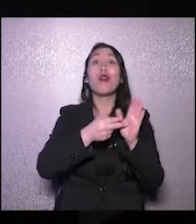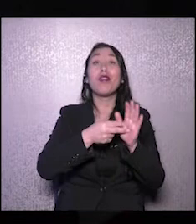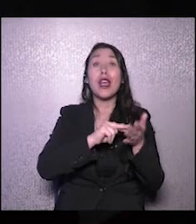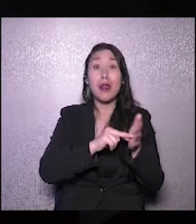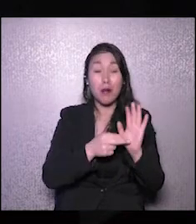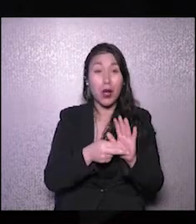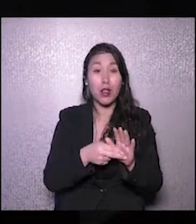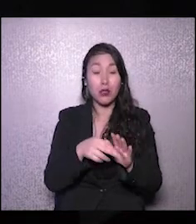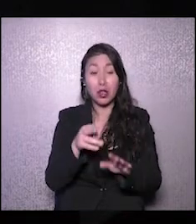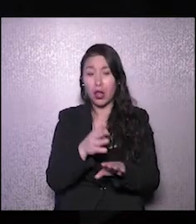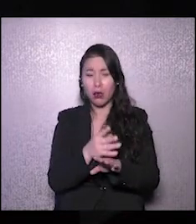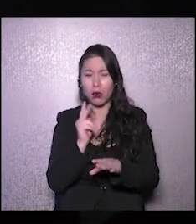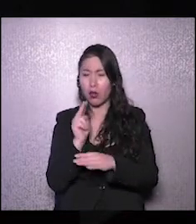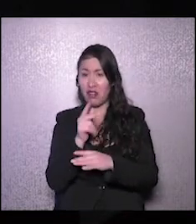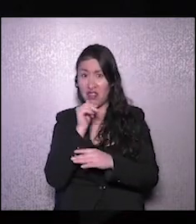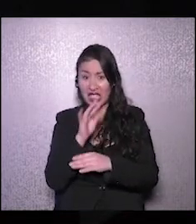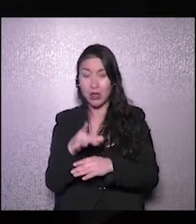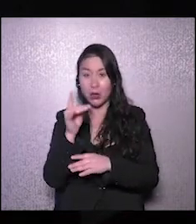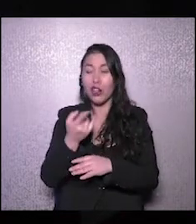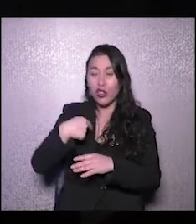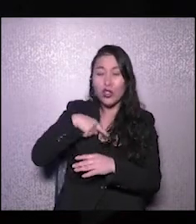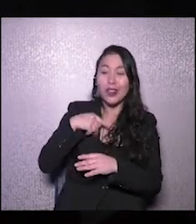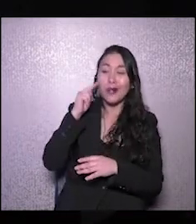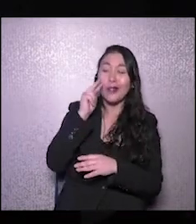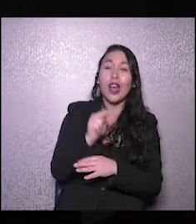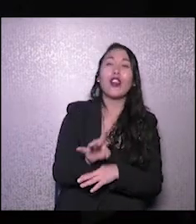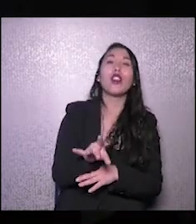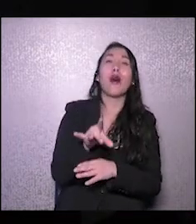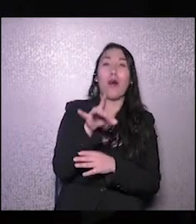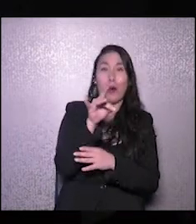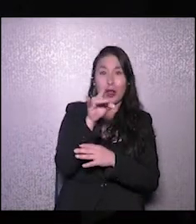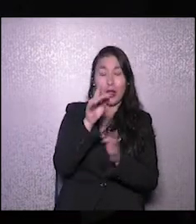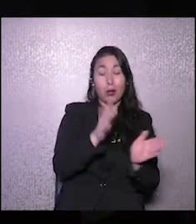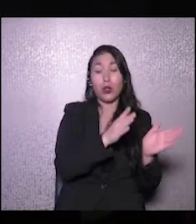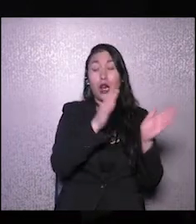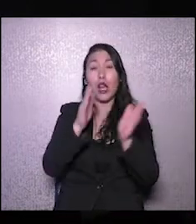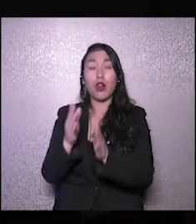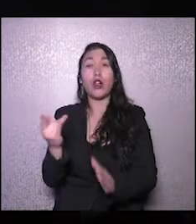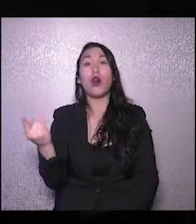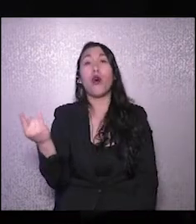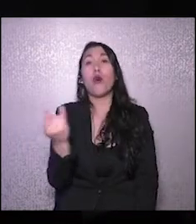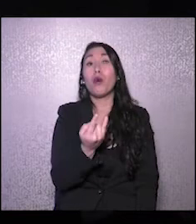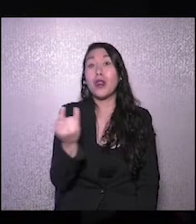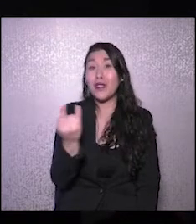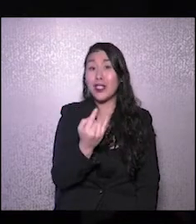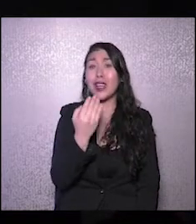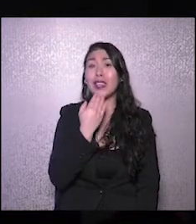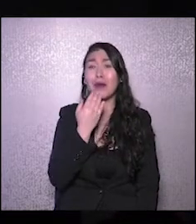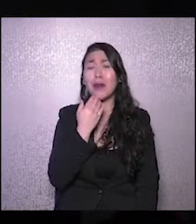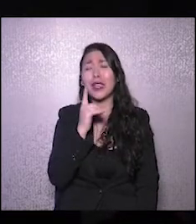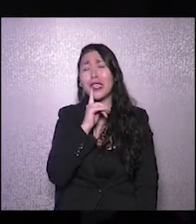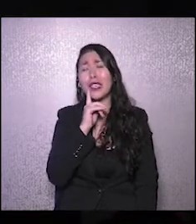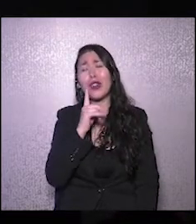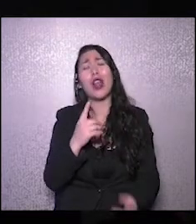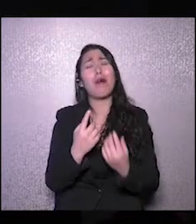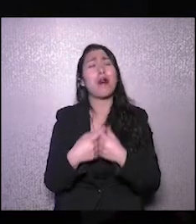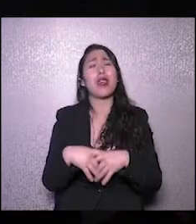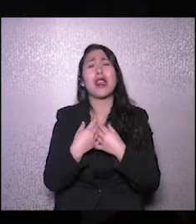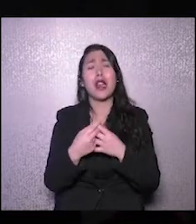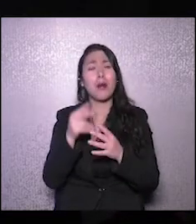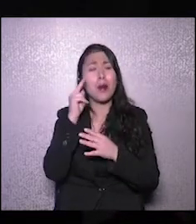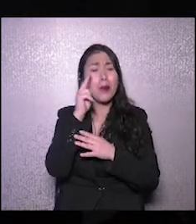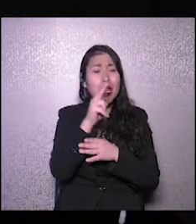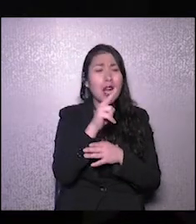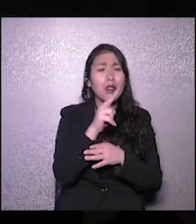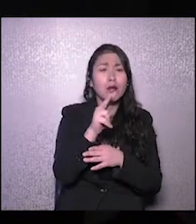todavía no han sido identificados. Por otra parte, la universidad pone toda la maquinaria y conocimiento que tienen para navegar las